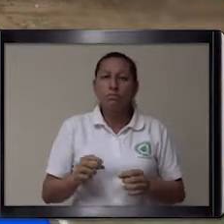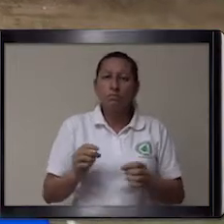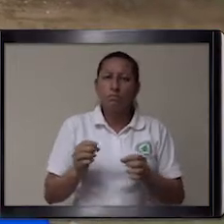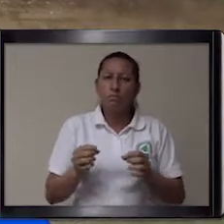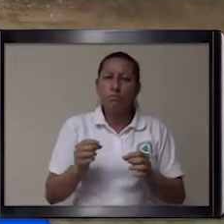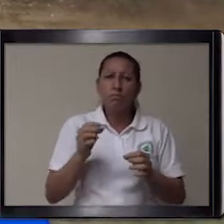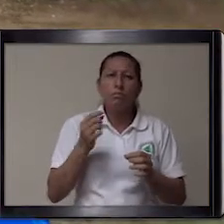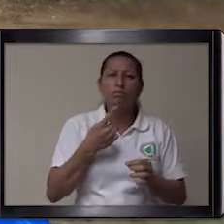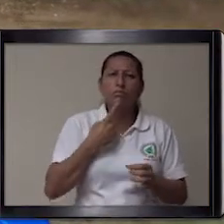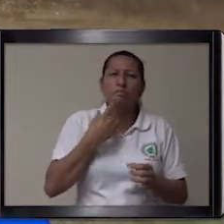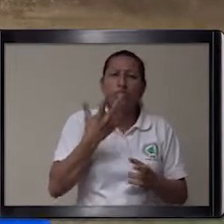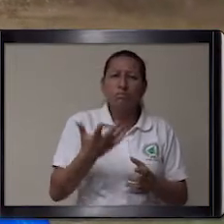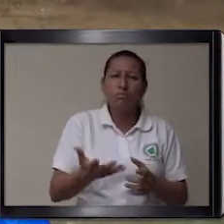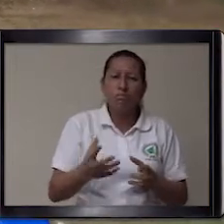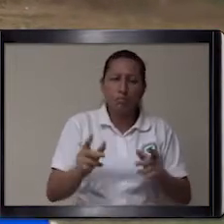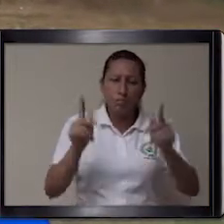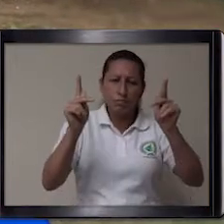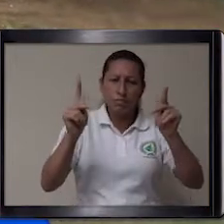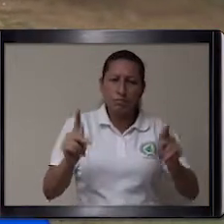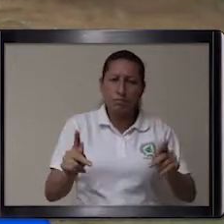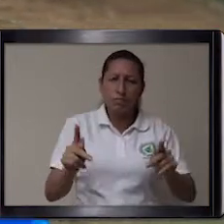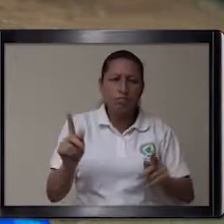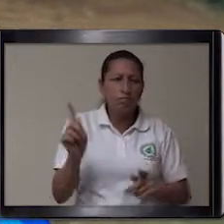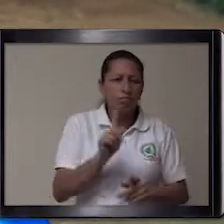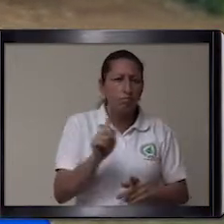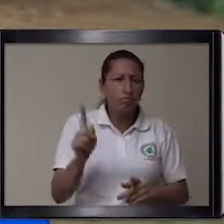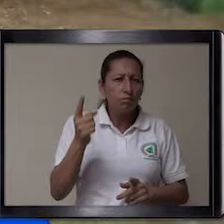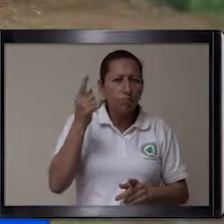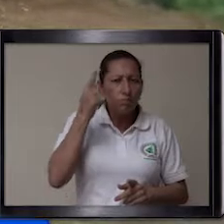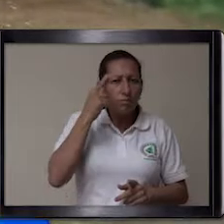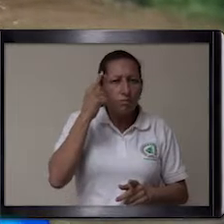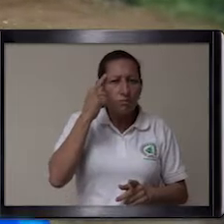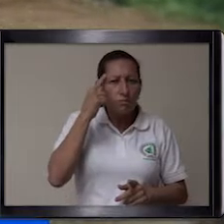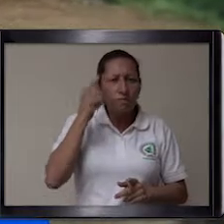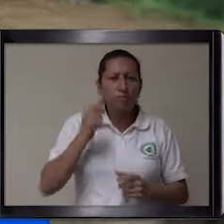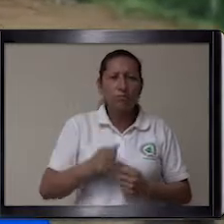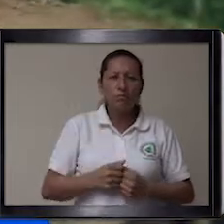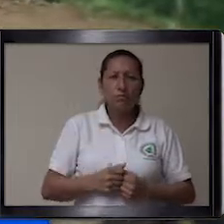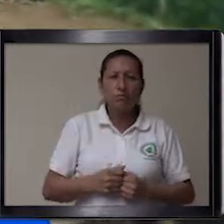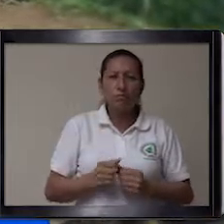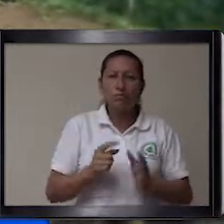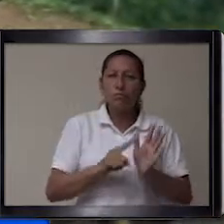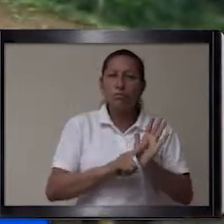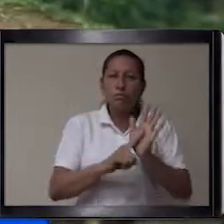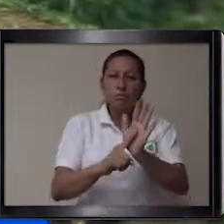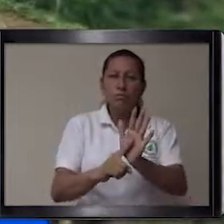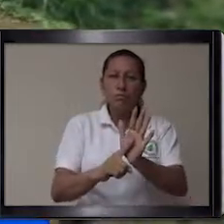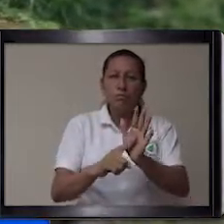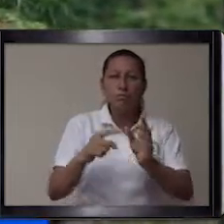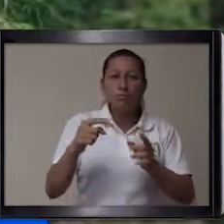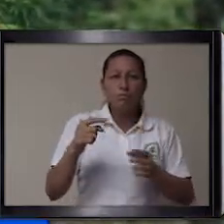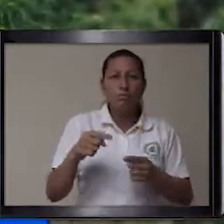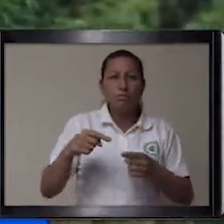es consecuencia de la mala acción de la gente. Por ejemplo, tenemos ciudades que son verdaderos detonantes.